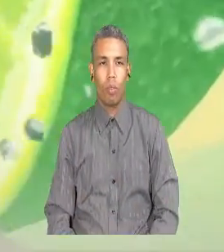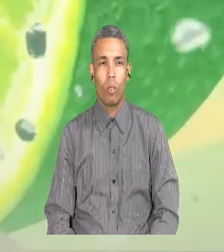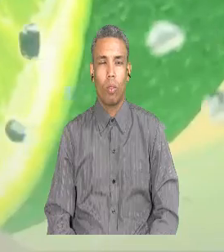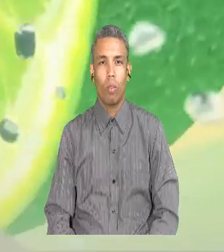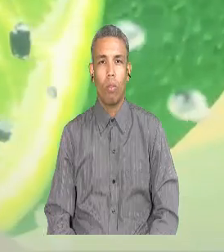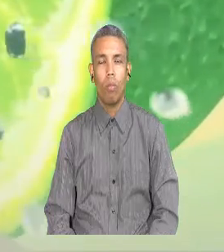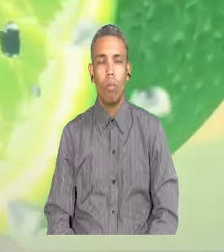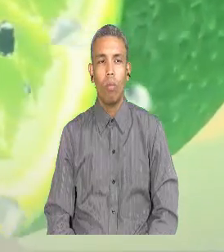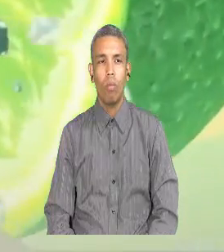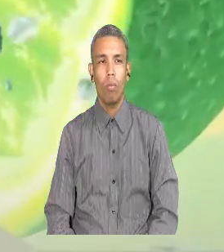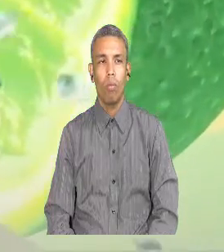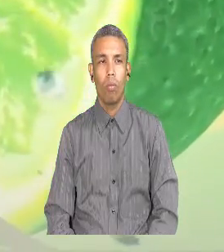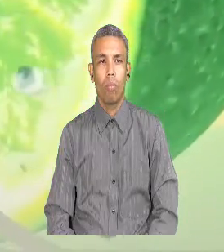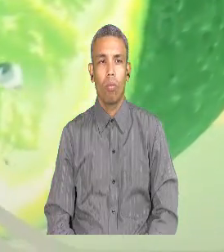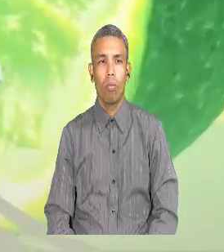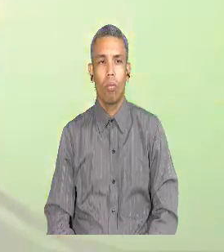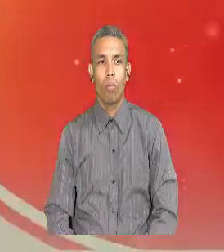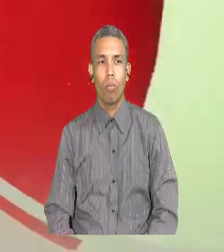para freír.